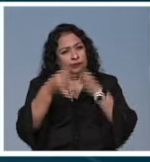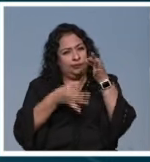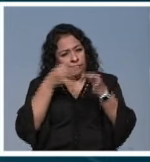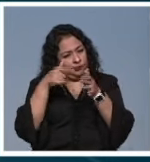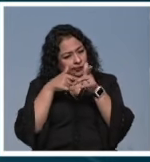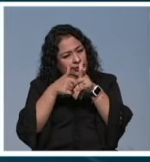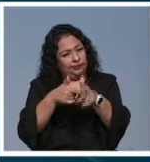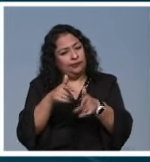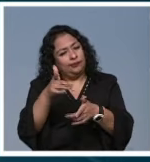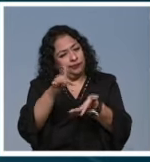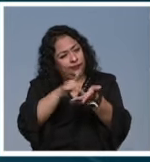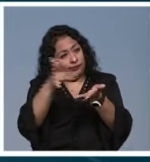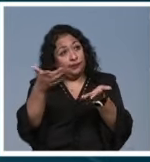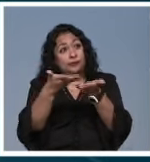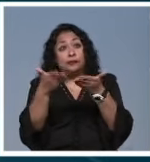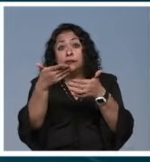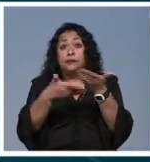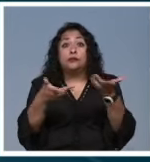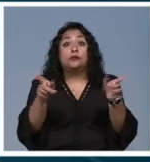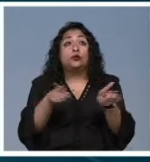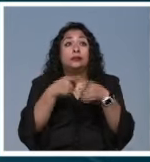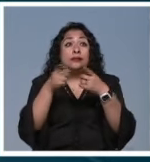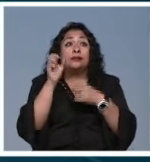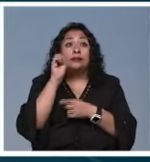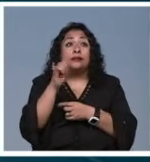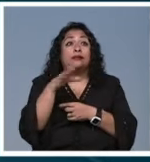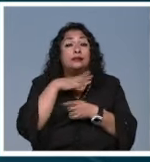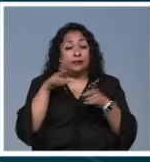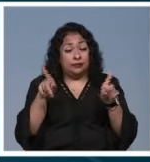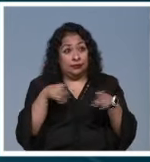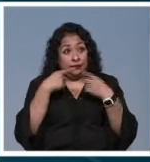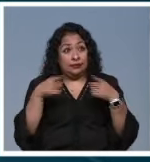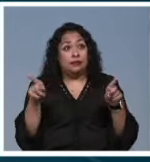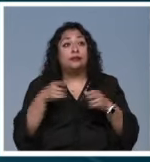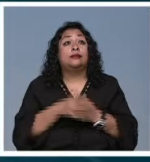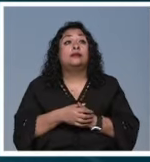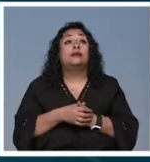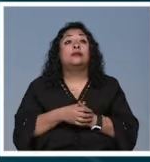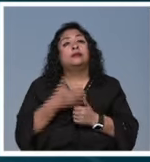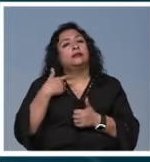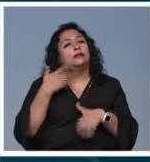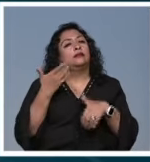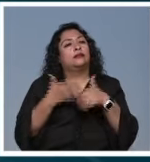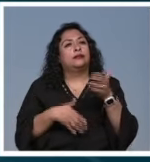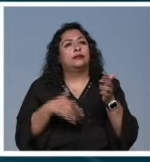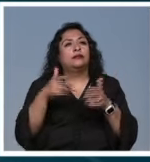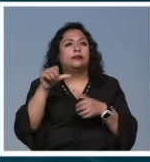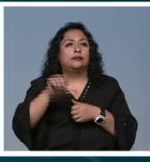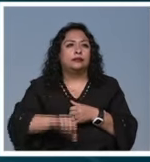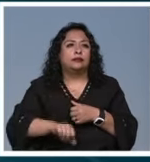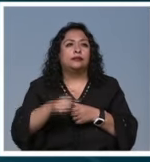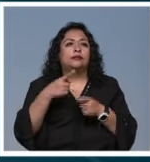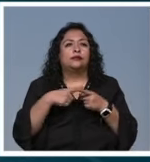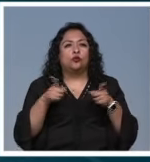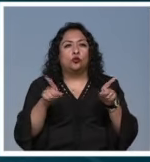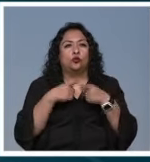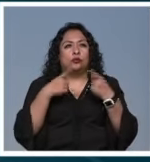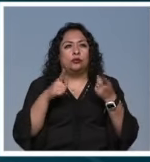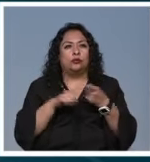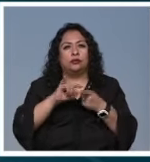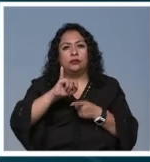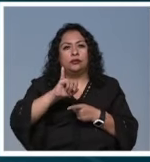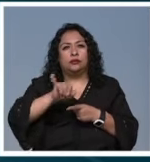querido Moy. Muchas gracias. Y nos vamos con música, Laura. Sí, tenemos música porque nos vamos a despedir esta noche con música de